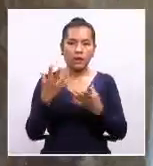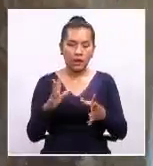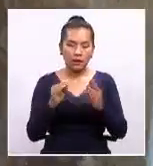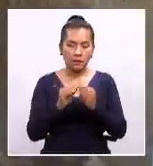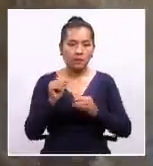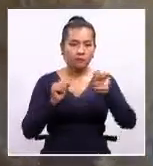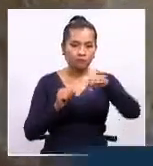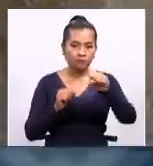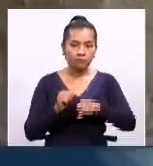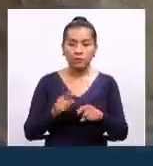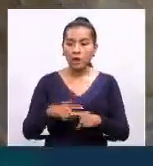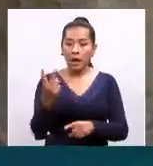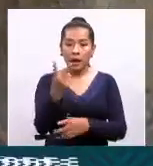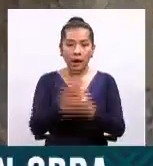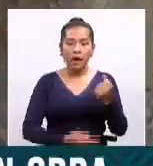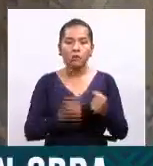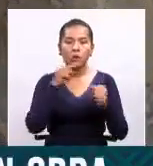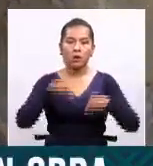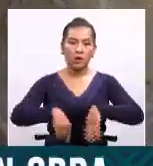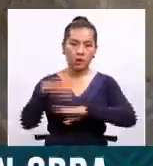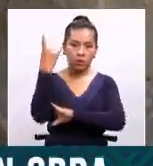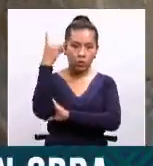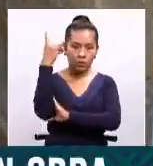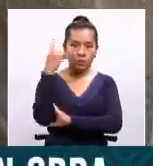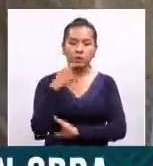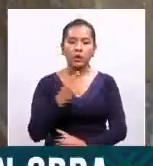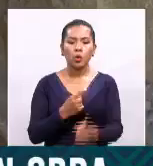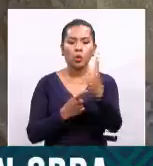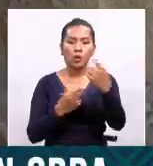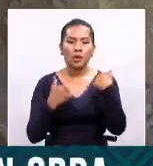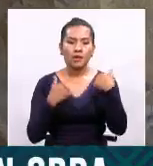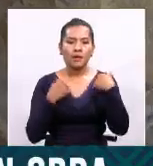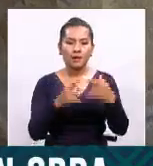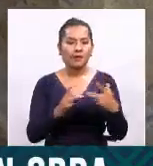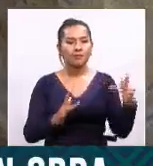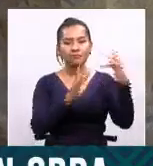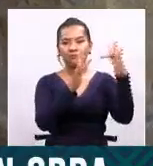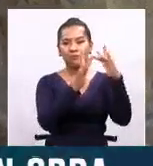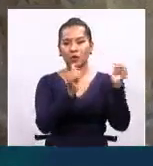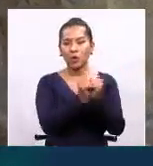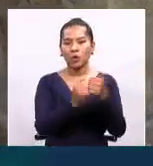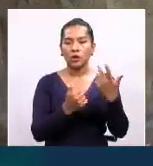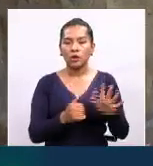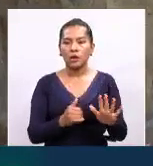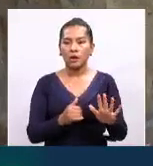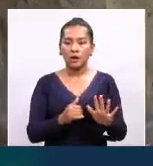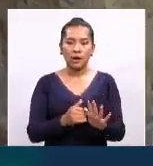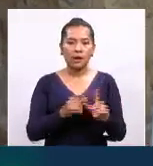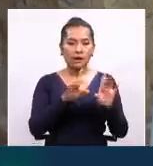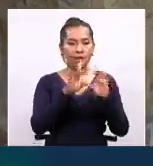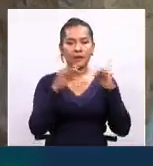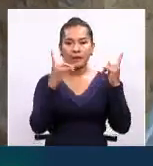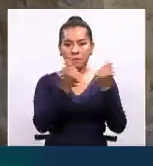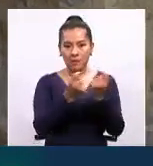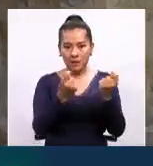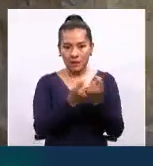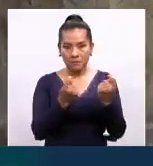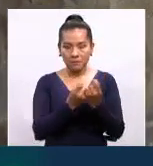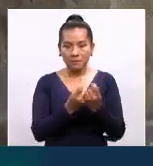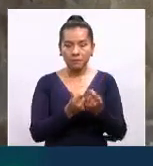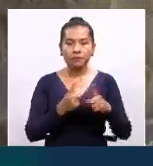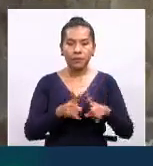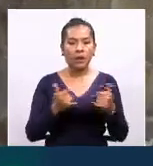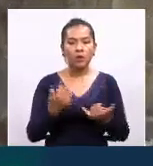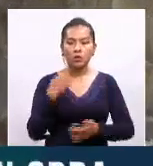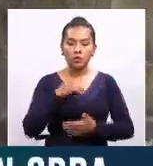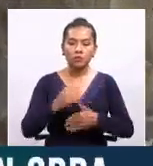Son bolivianos estas personas, tienen nexo, uno de ellos tiene aparentemente un contacto con un departamento, ¿no? Estamos